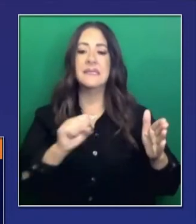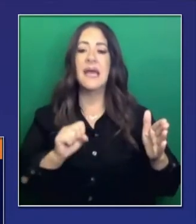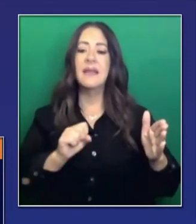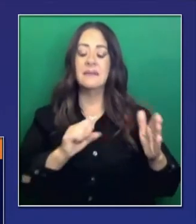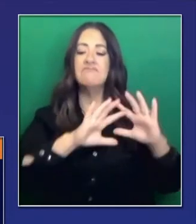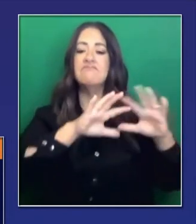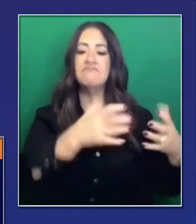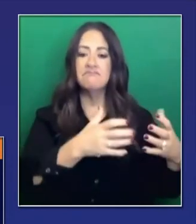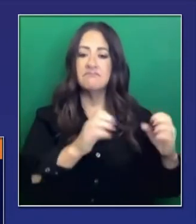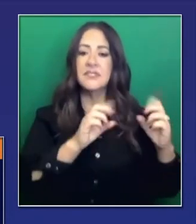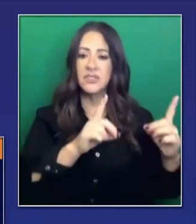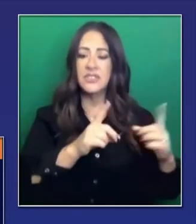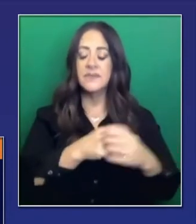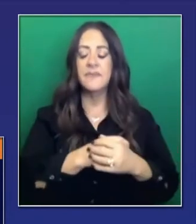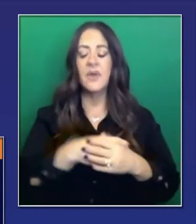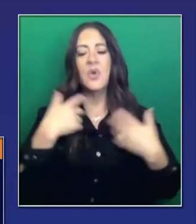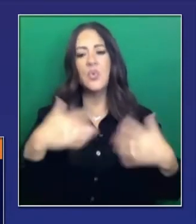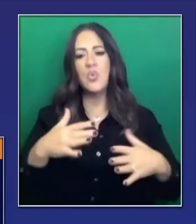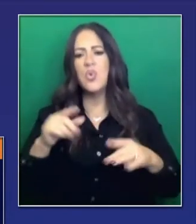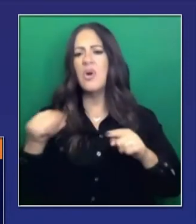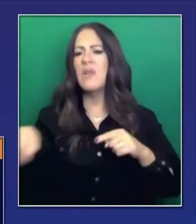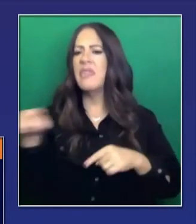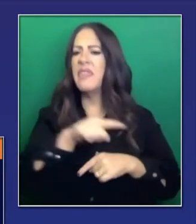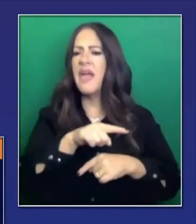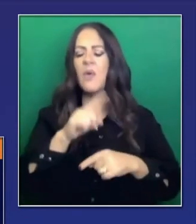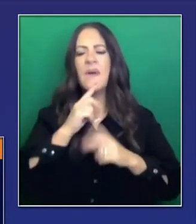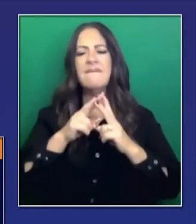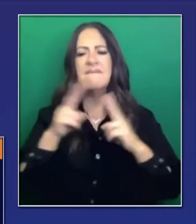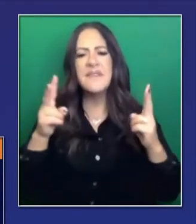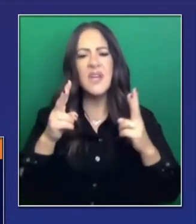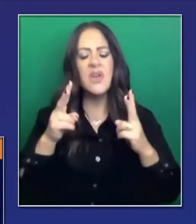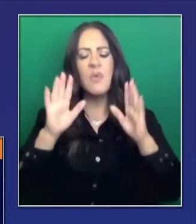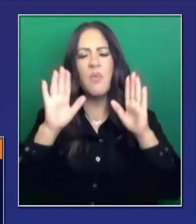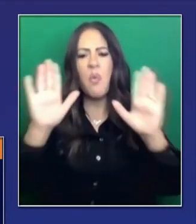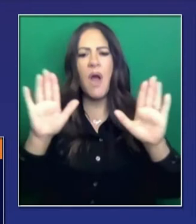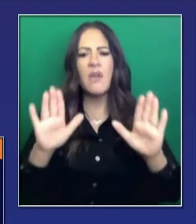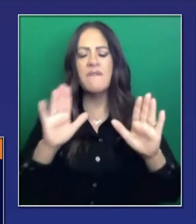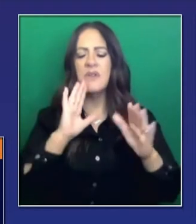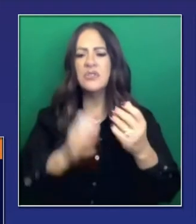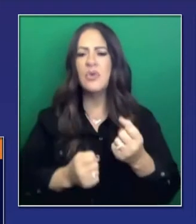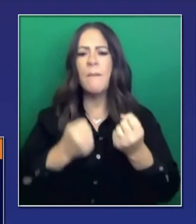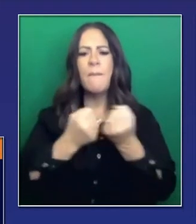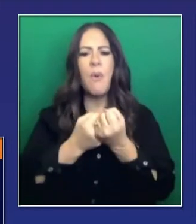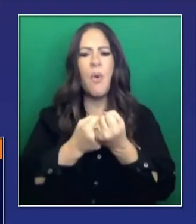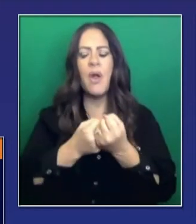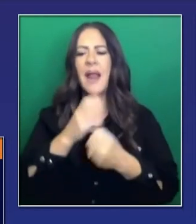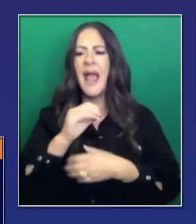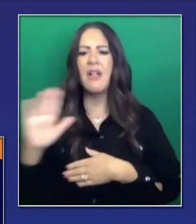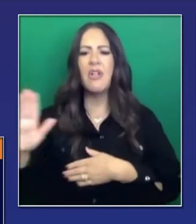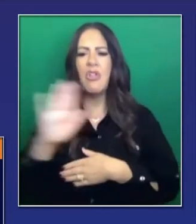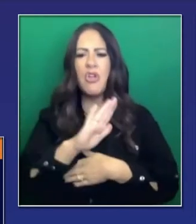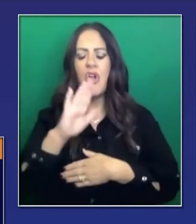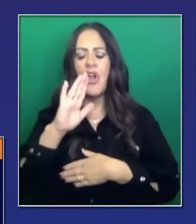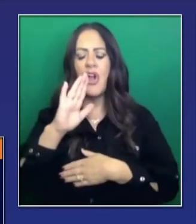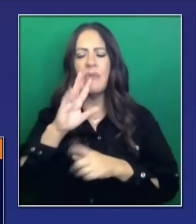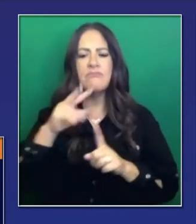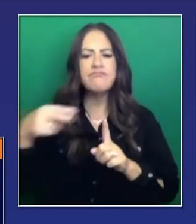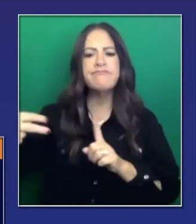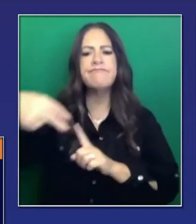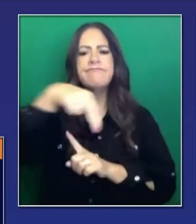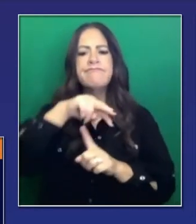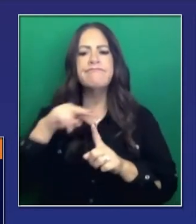también otros miembros que fueron invaluables para dar su apoyo y su introspección. Pero